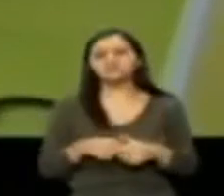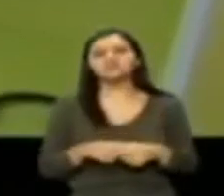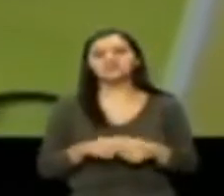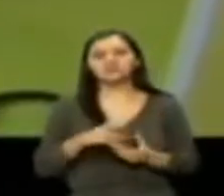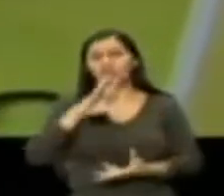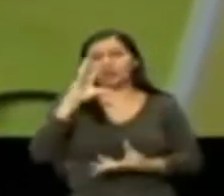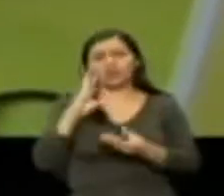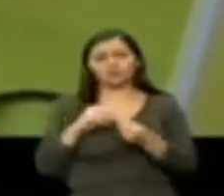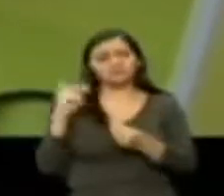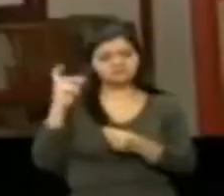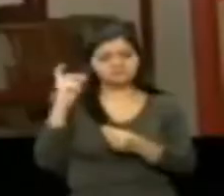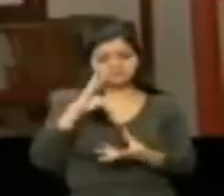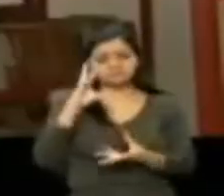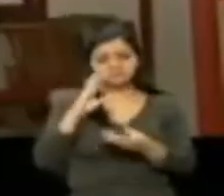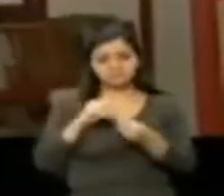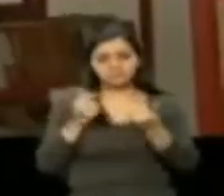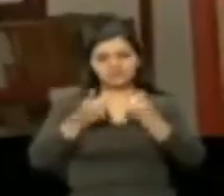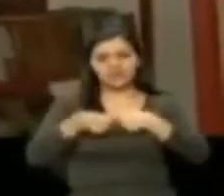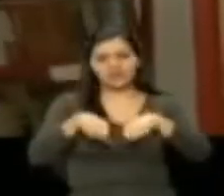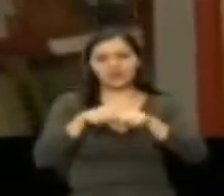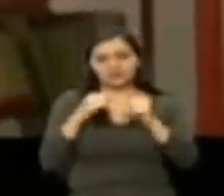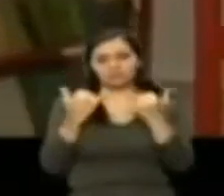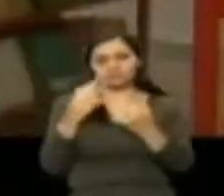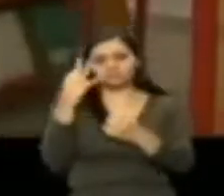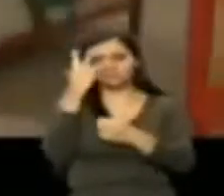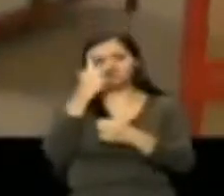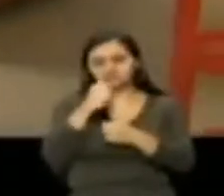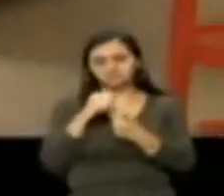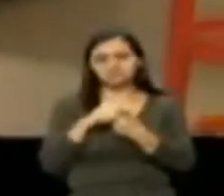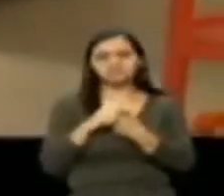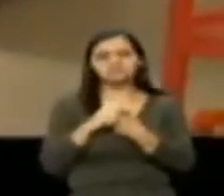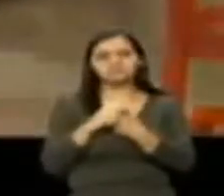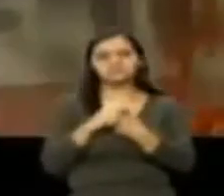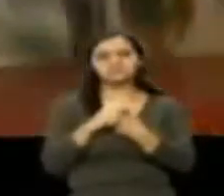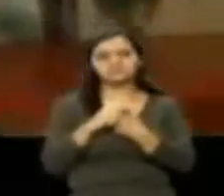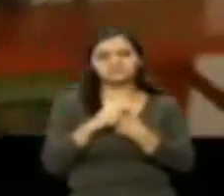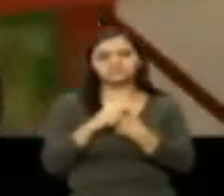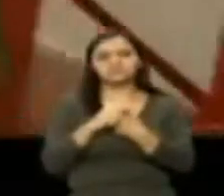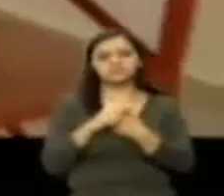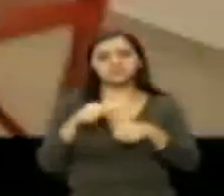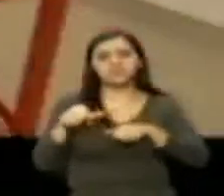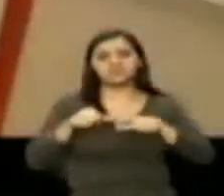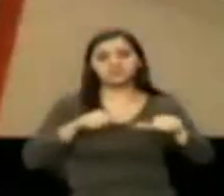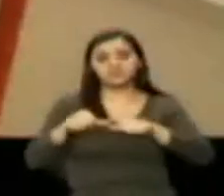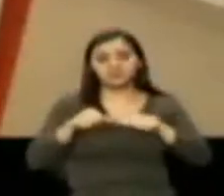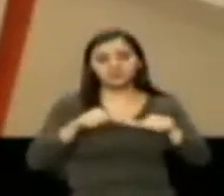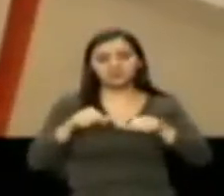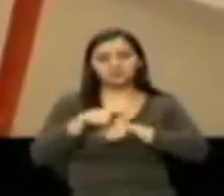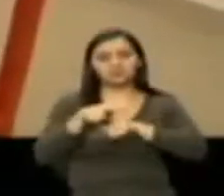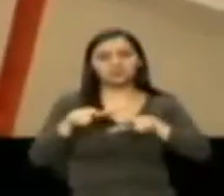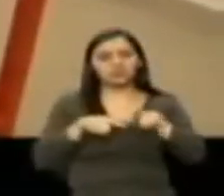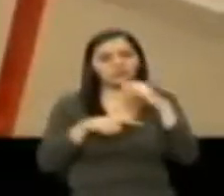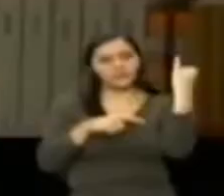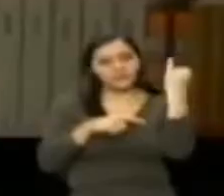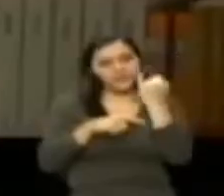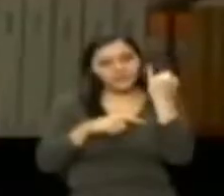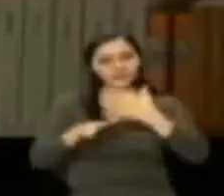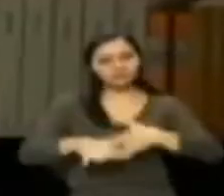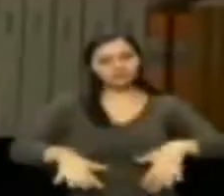todo lo necesario, aulas muy, muy bonitas, pabellón administrativo, espacios verdes, plazoleta